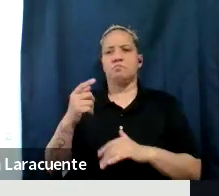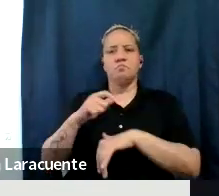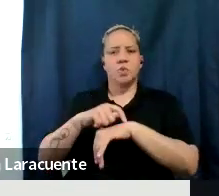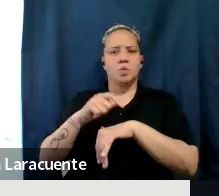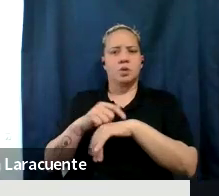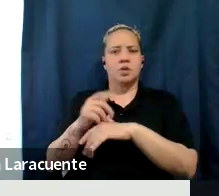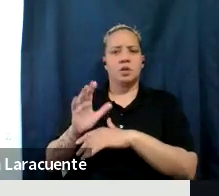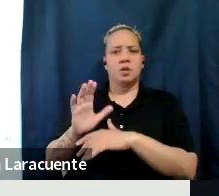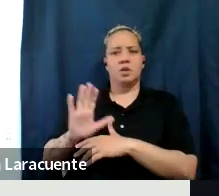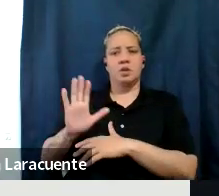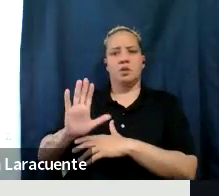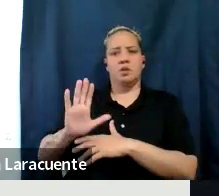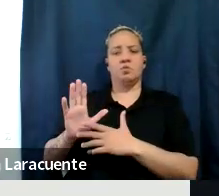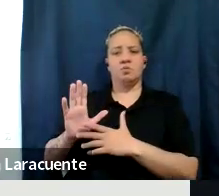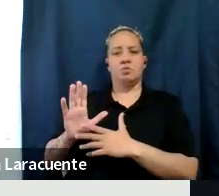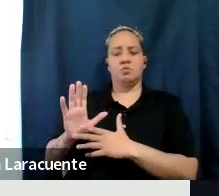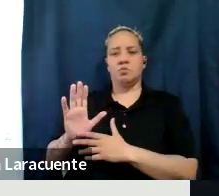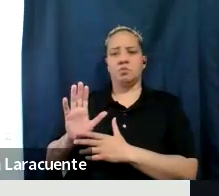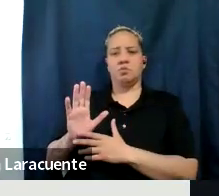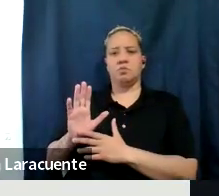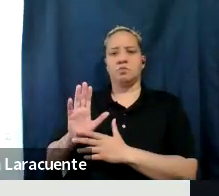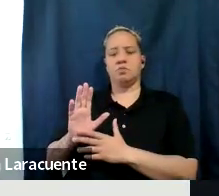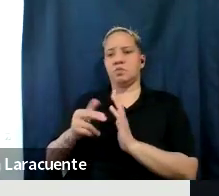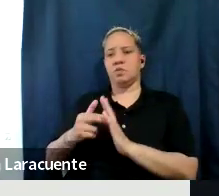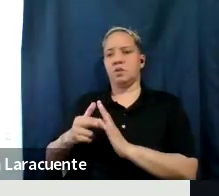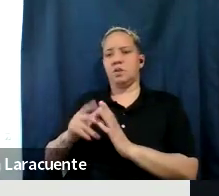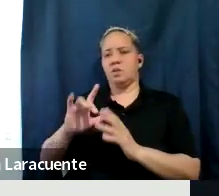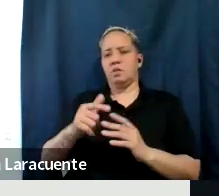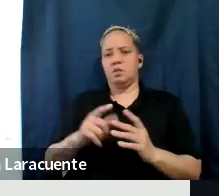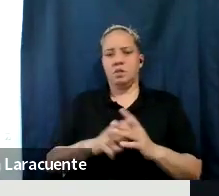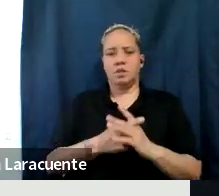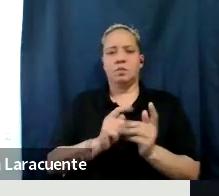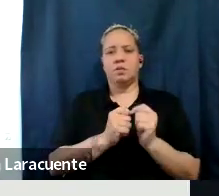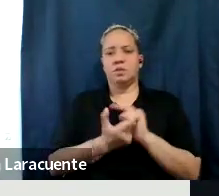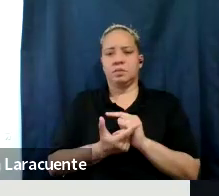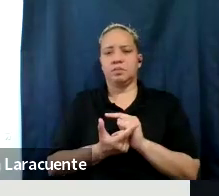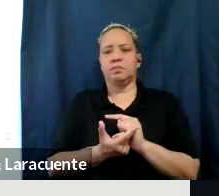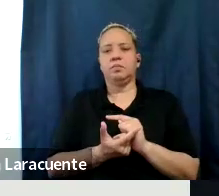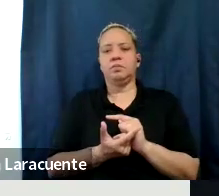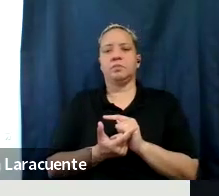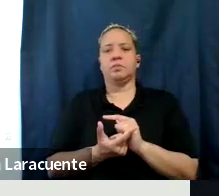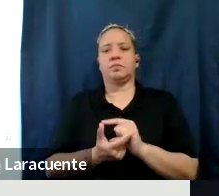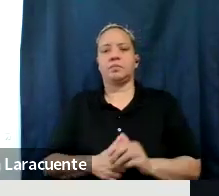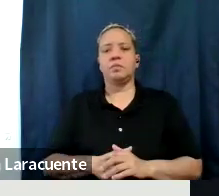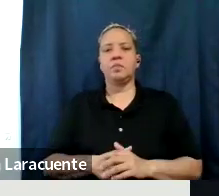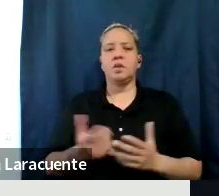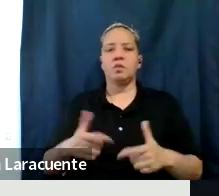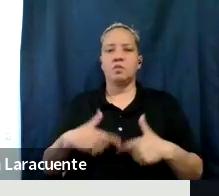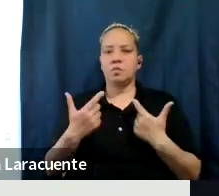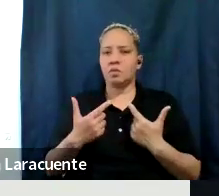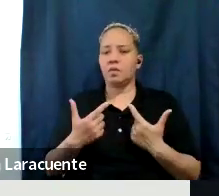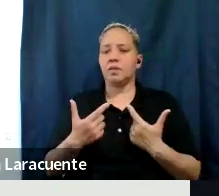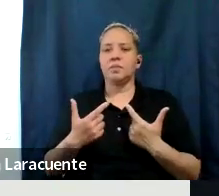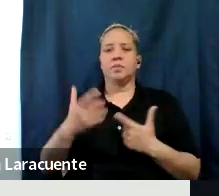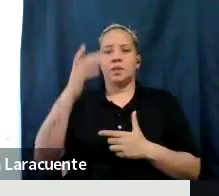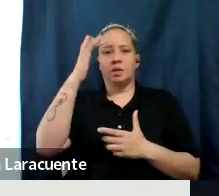su figura. Pero después de hablar de sus inicios como traductora de Rabindranath Tagore, de su vida